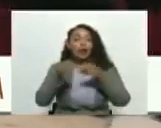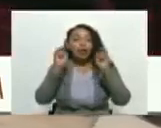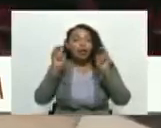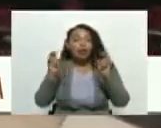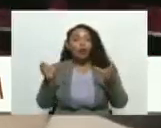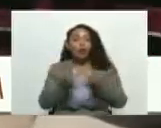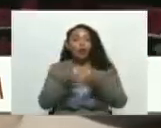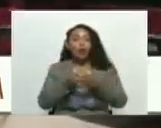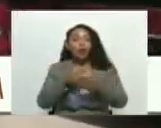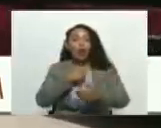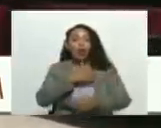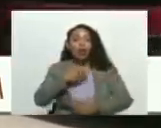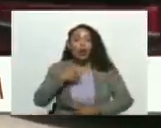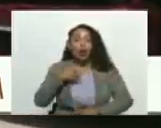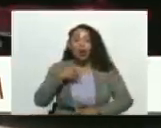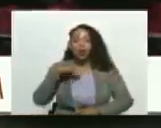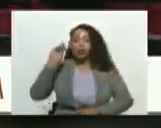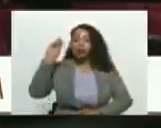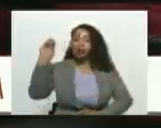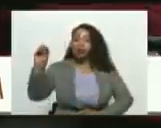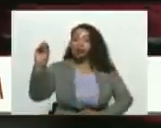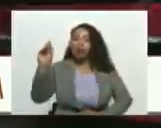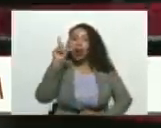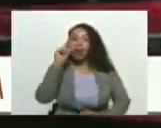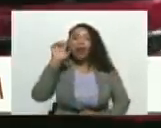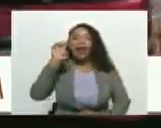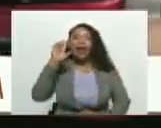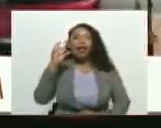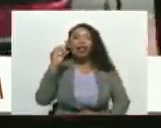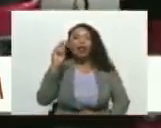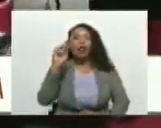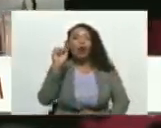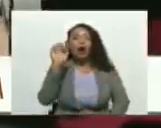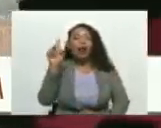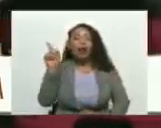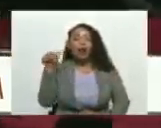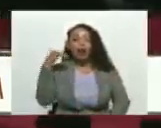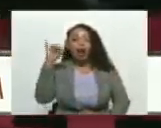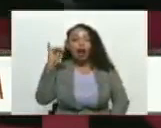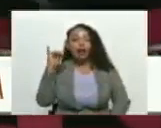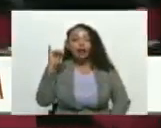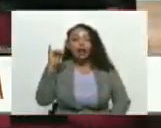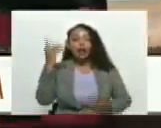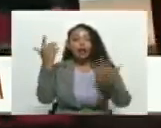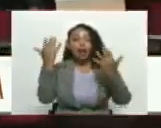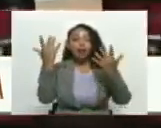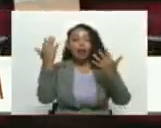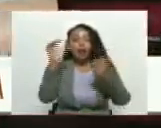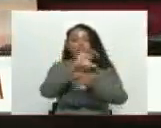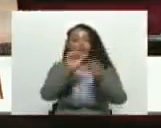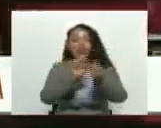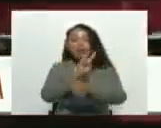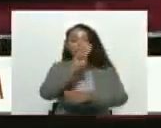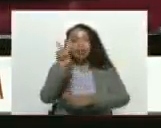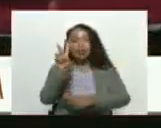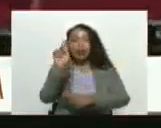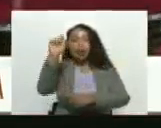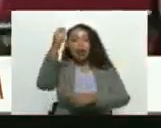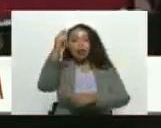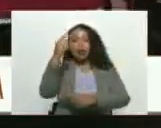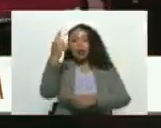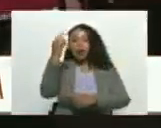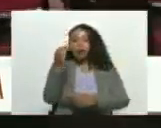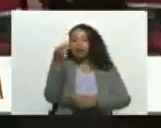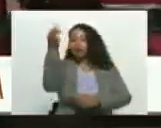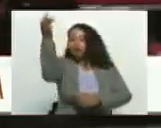quisiera llamar a Eduard Rodríguez, quien recibe de mano de nuestra vicepresidenta las llaves de una unidad